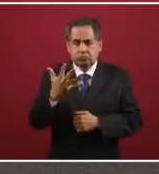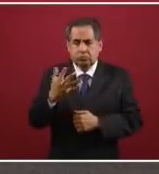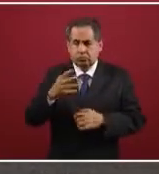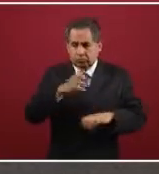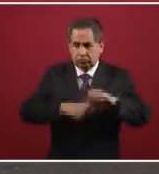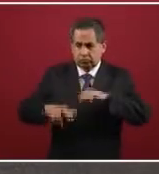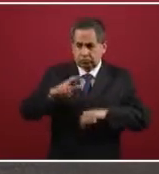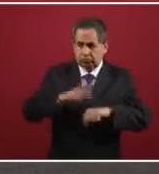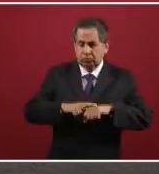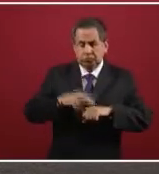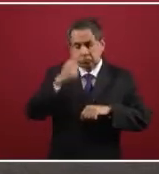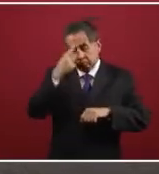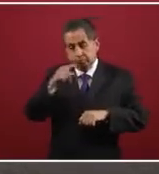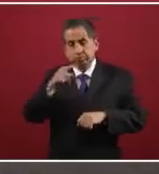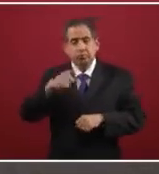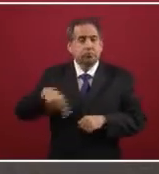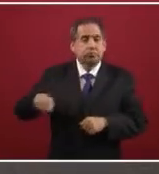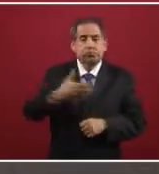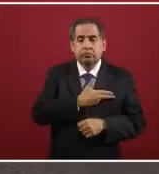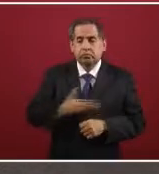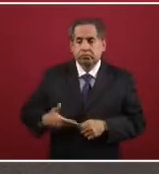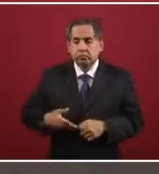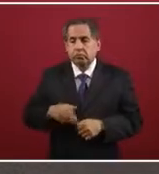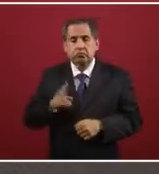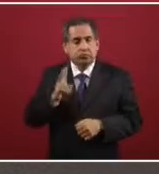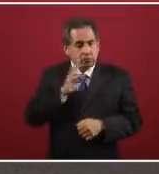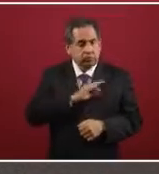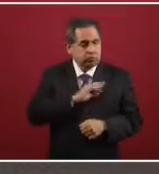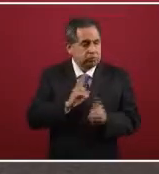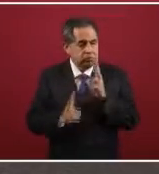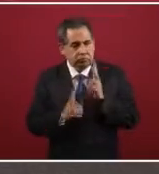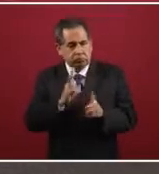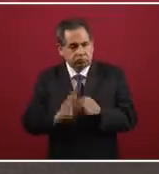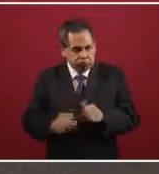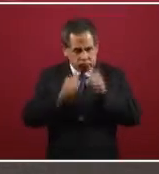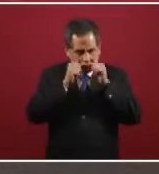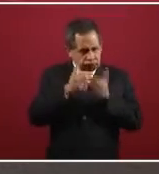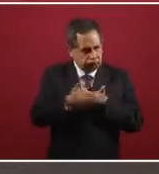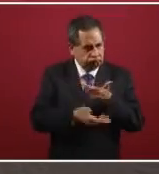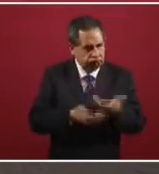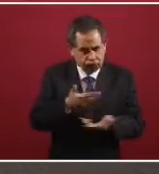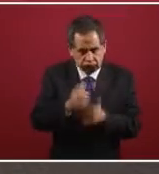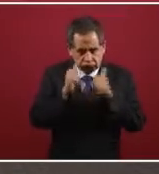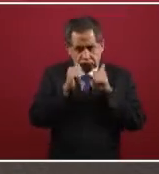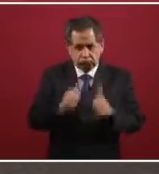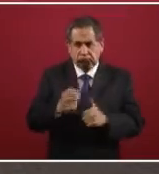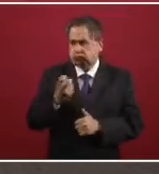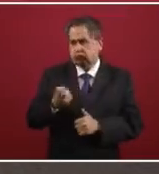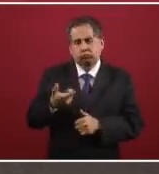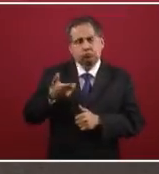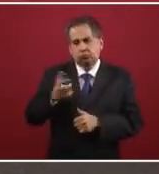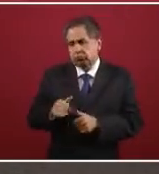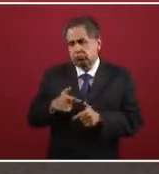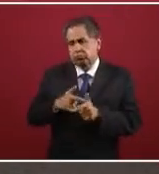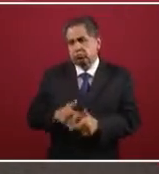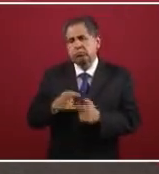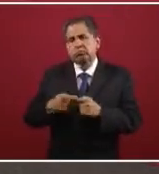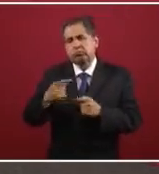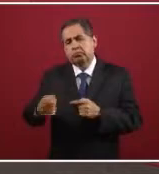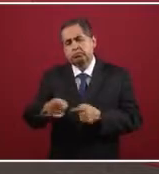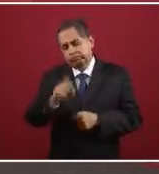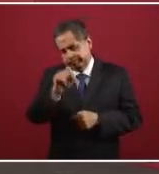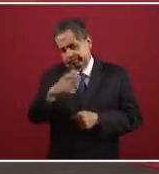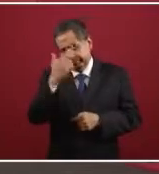o embajadoras para que pueda el presidente hablar con ellos y darles el trato que se merecen. Y así es lo que seguiremos haciendo para que no pase lo que tú